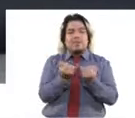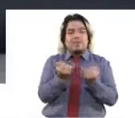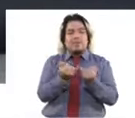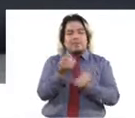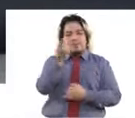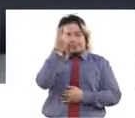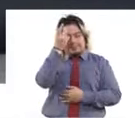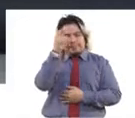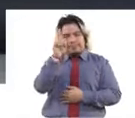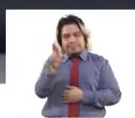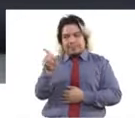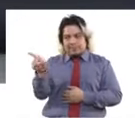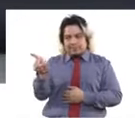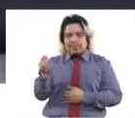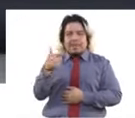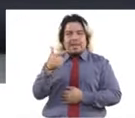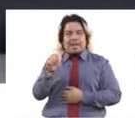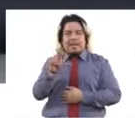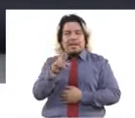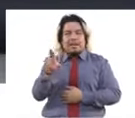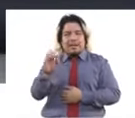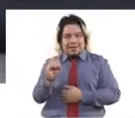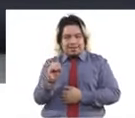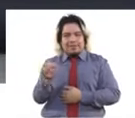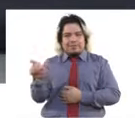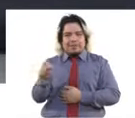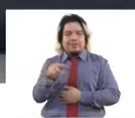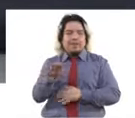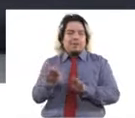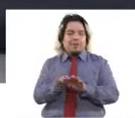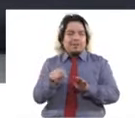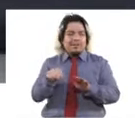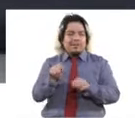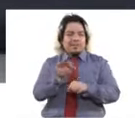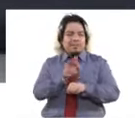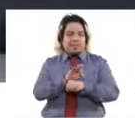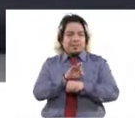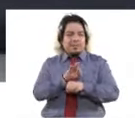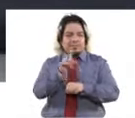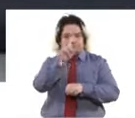del Consejo Ciudadano de Seguridad y Justicia.